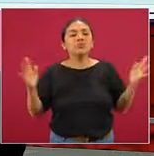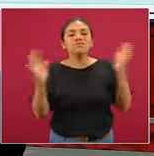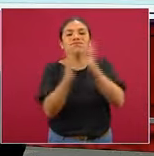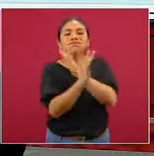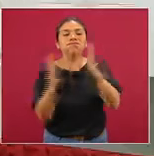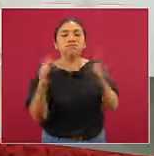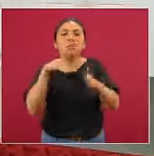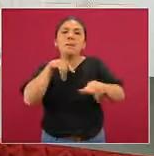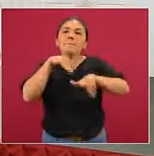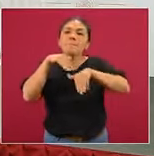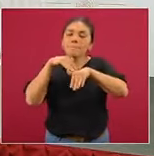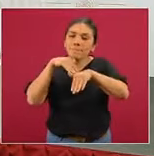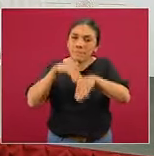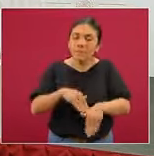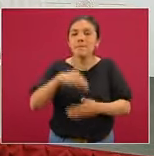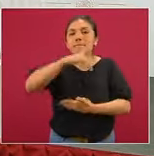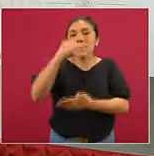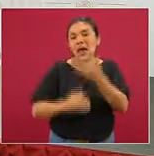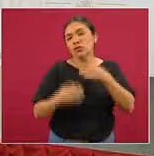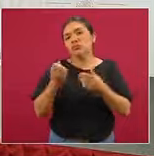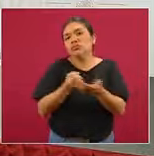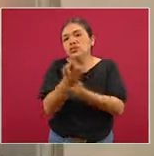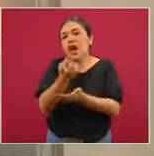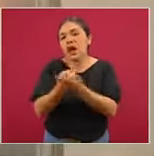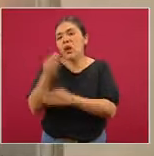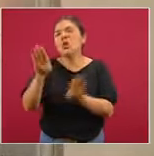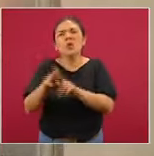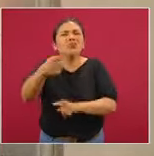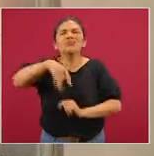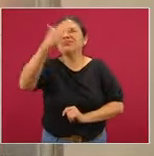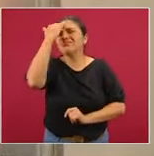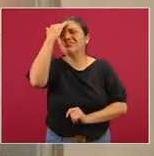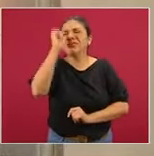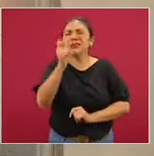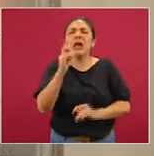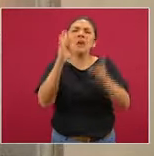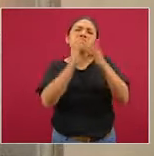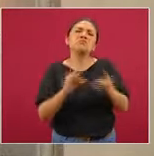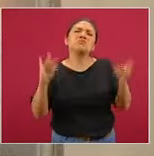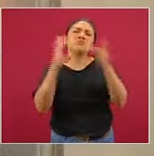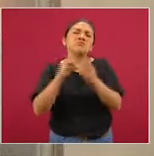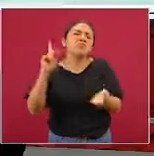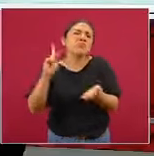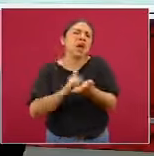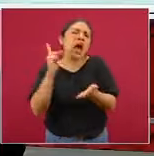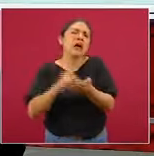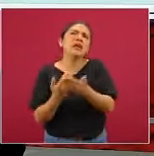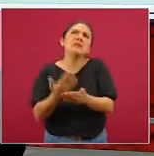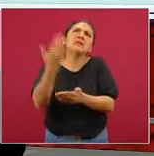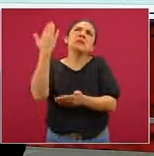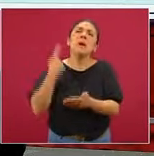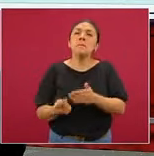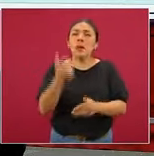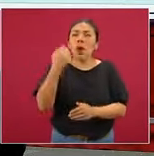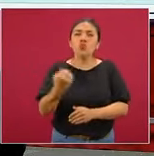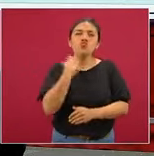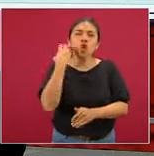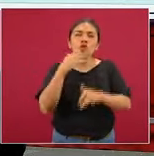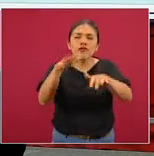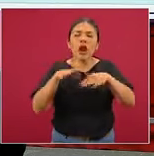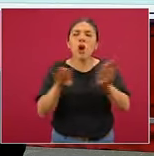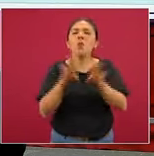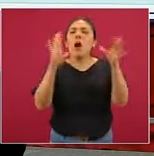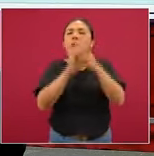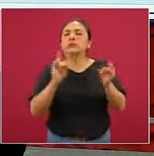las diferentes dinámicas sociales que, como todos ya sabemos y se han explicado desde las primeras conferencias vespertinas en relación